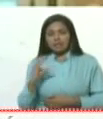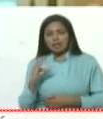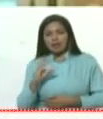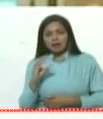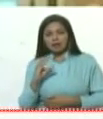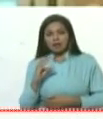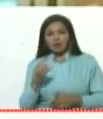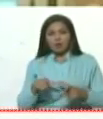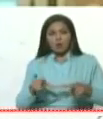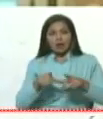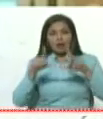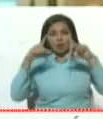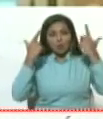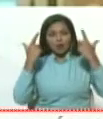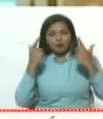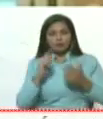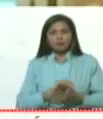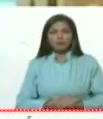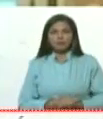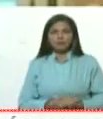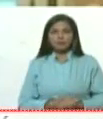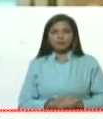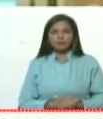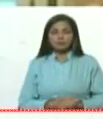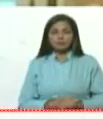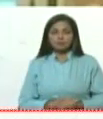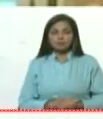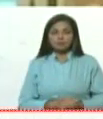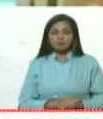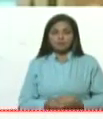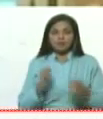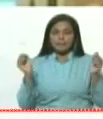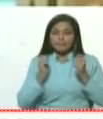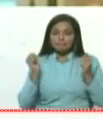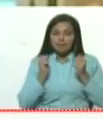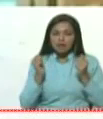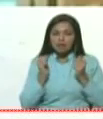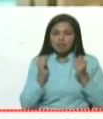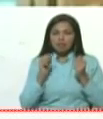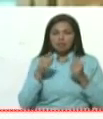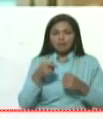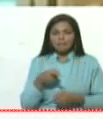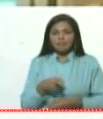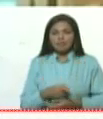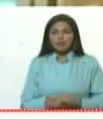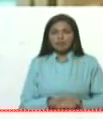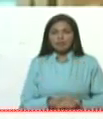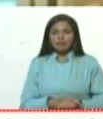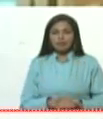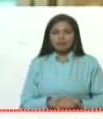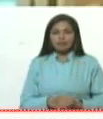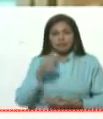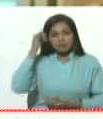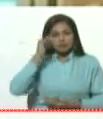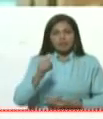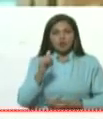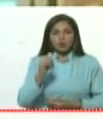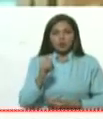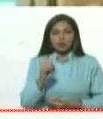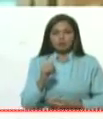Ciudad Caribe en La Guaira, Mucurubá, estado Mérida y en Cocorote, Yaracuy. Padre